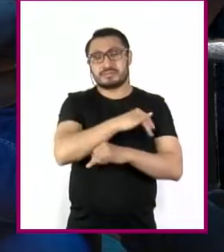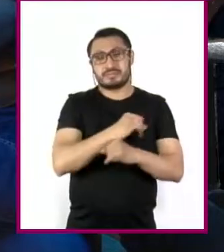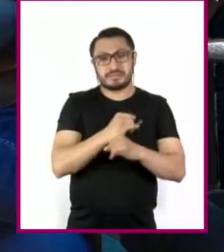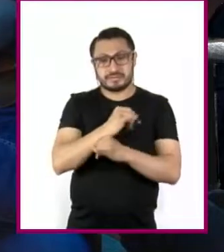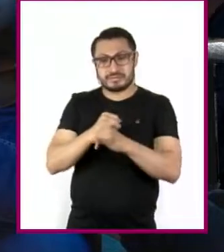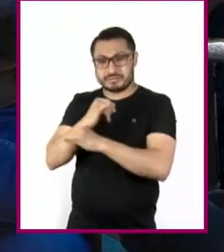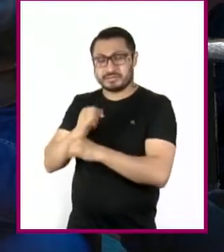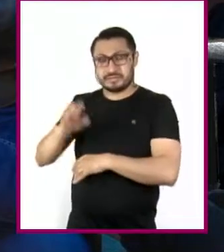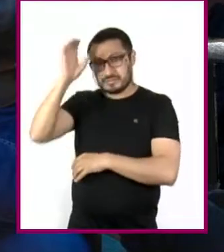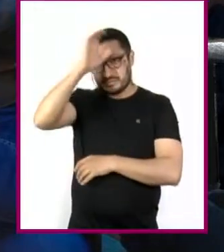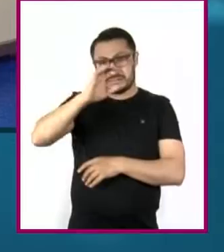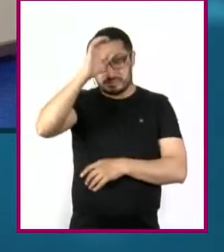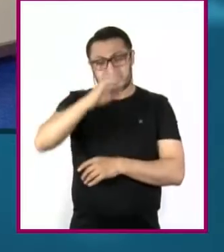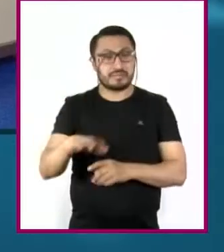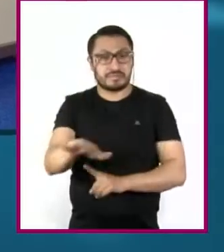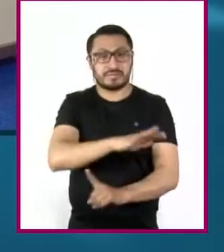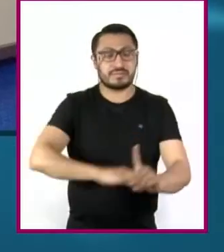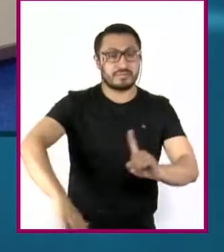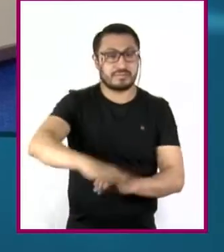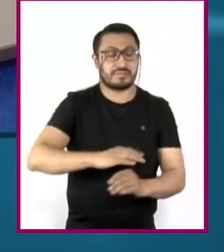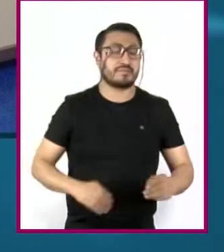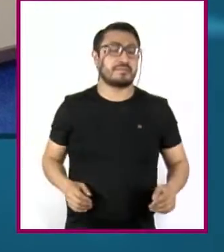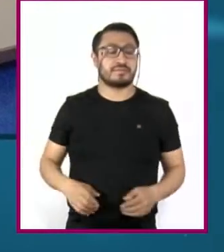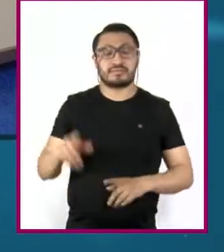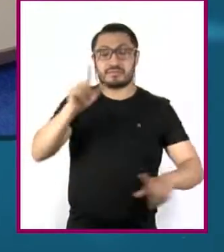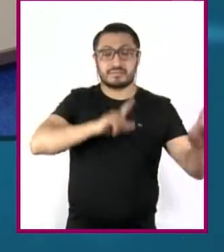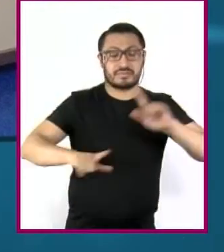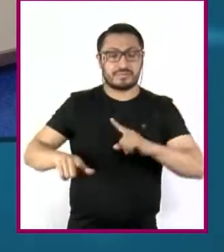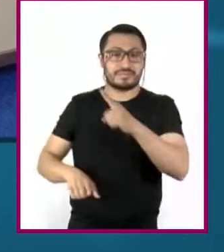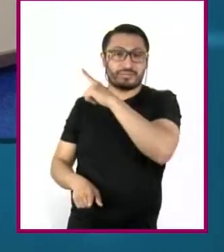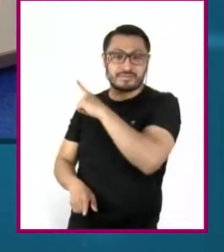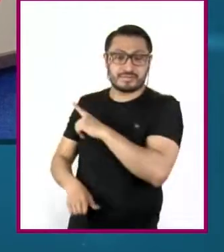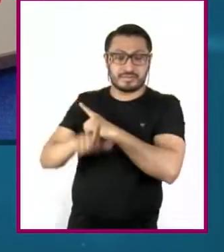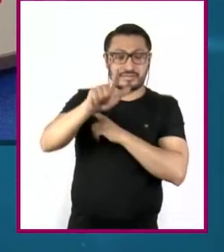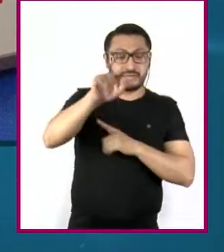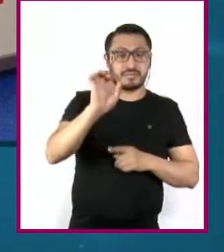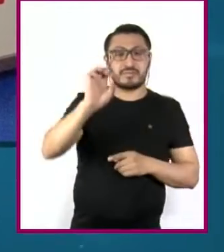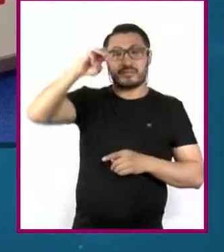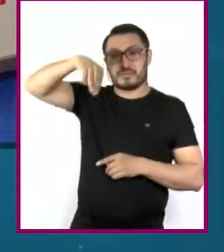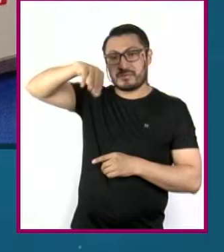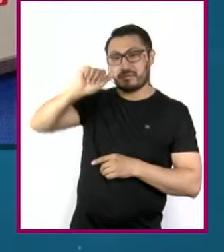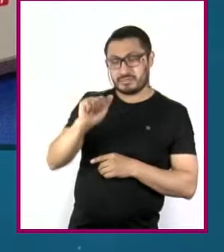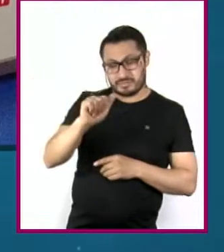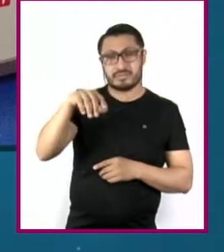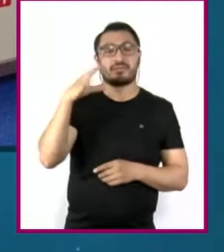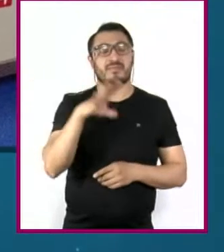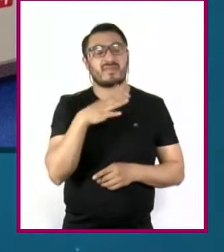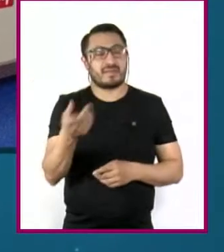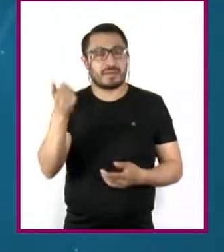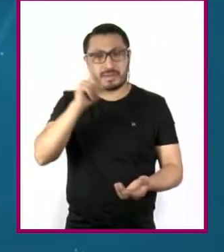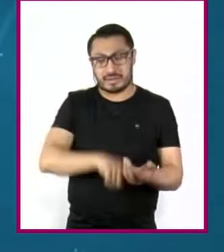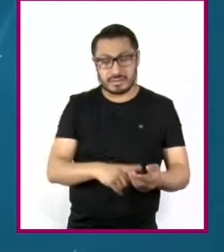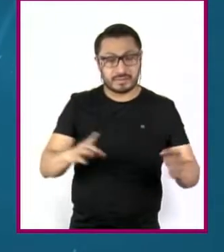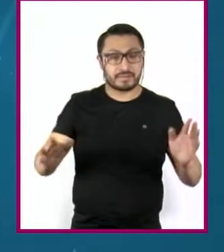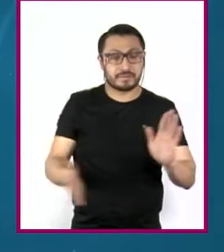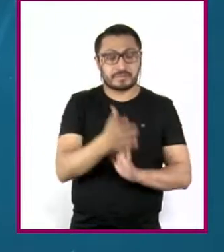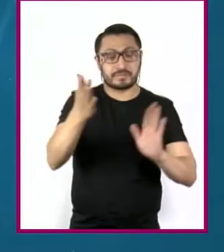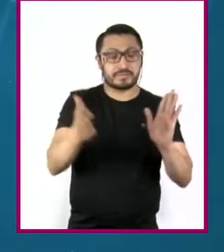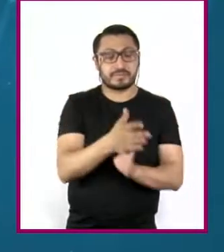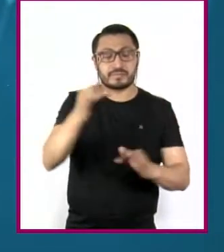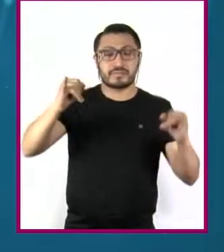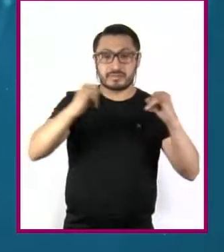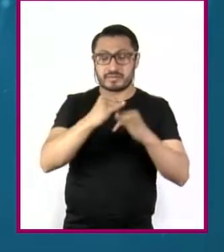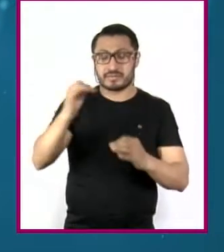investigación científica en este campo. Este laboratorio, conocido como LEMA por sus siglas, es parte de la infraestructura del Instituto